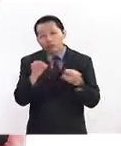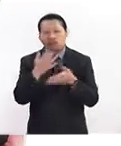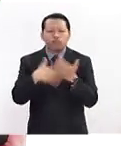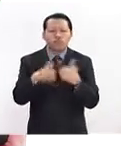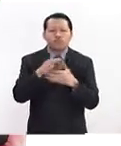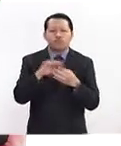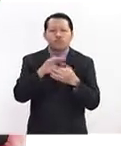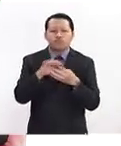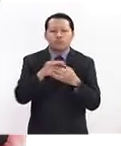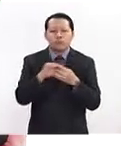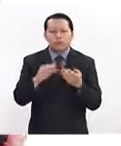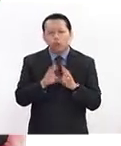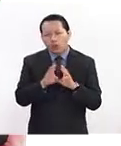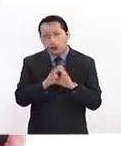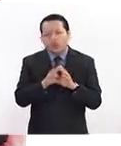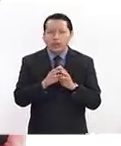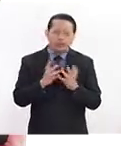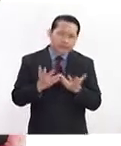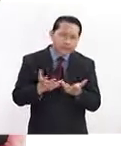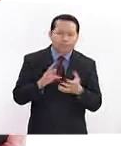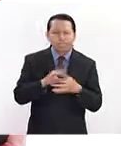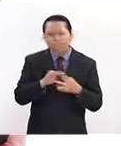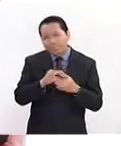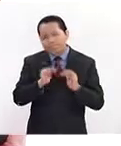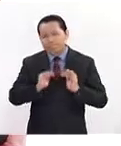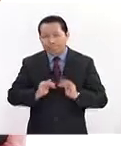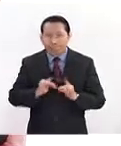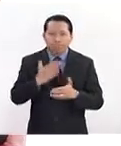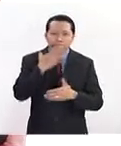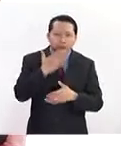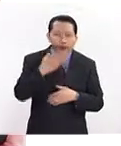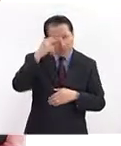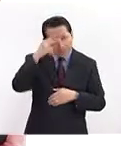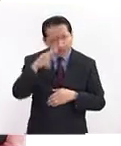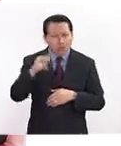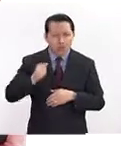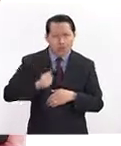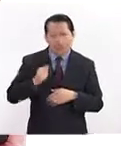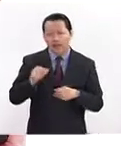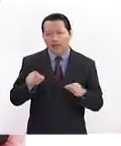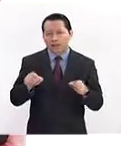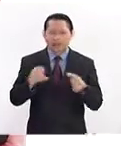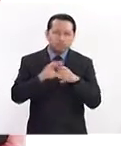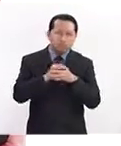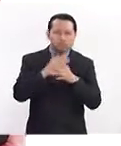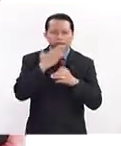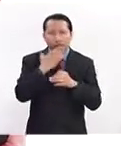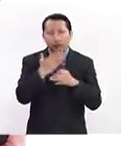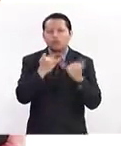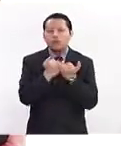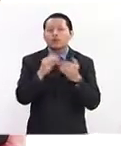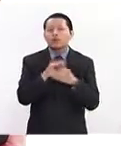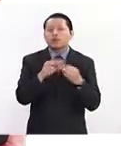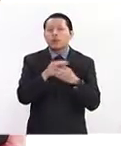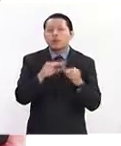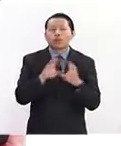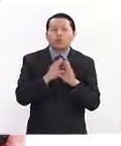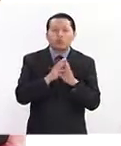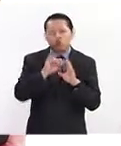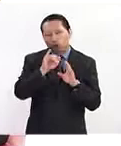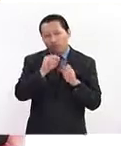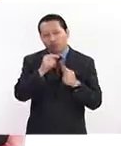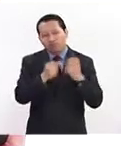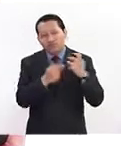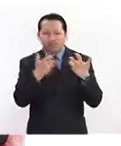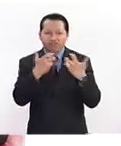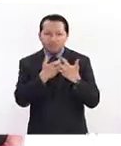un poco reconfortante, hablan de que México y Canadá están en el mismo canal en las negociaciones, hablan de las coincidencias,